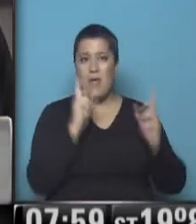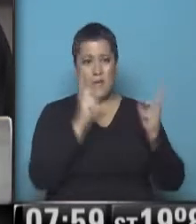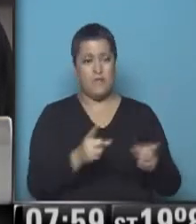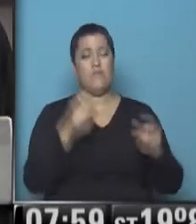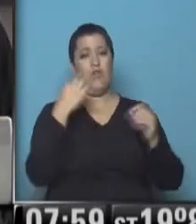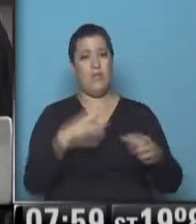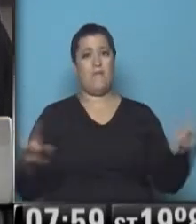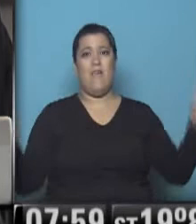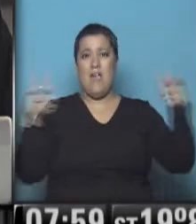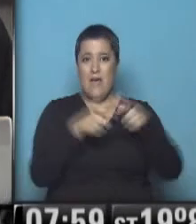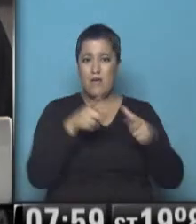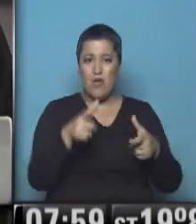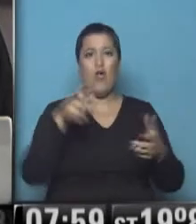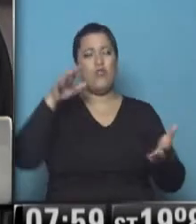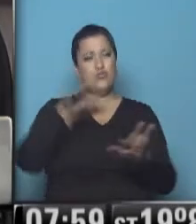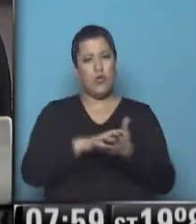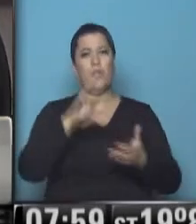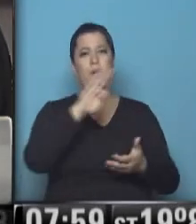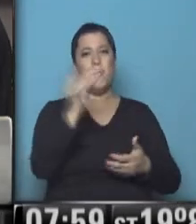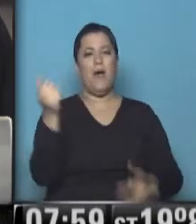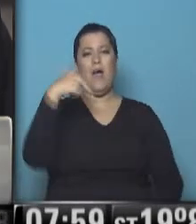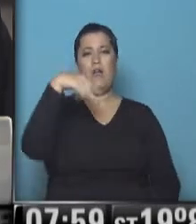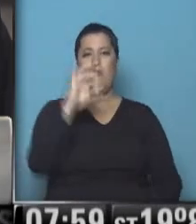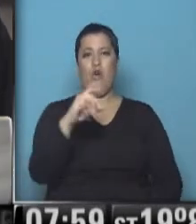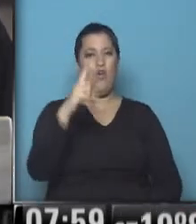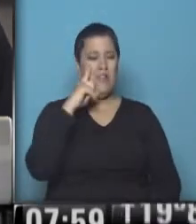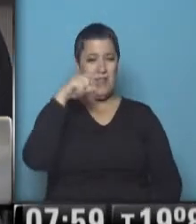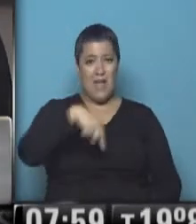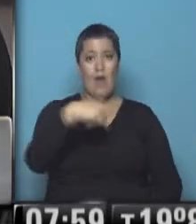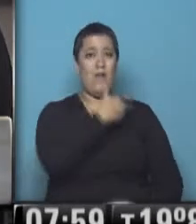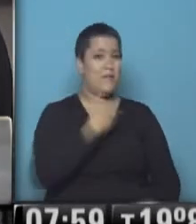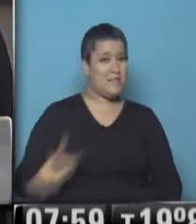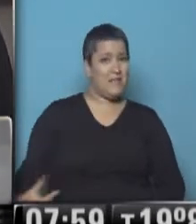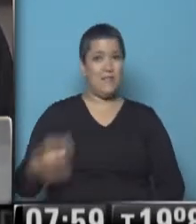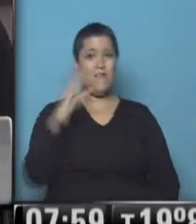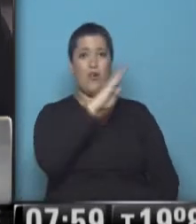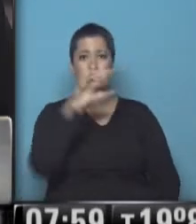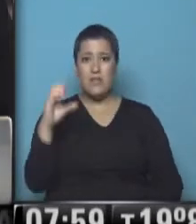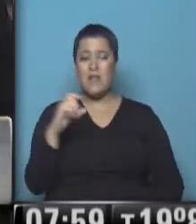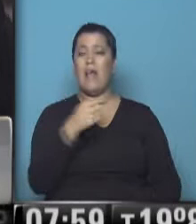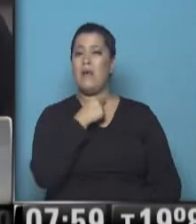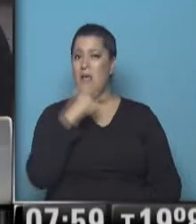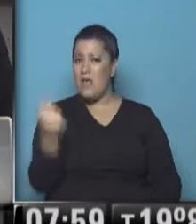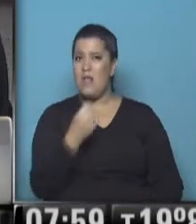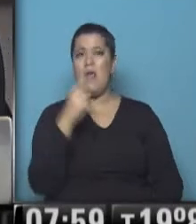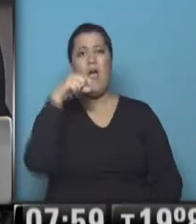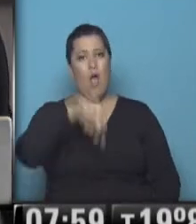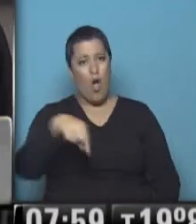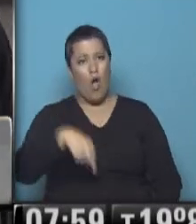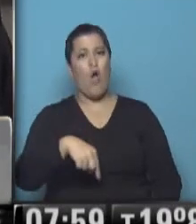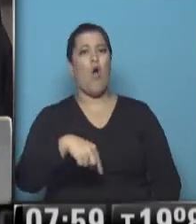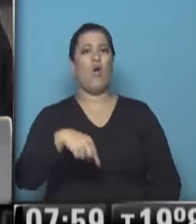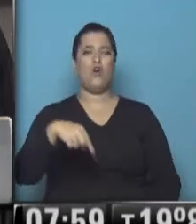comisión el pliego de alejandro vanoli el flamante presidente del banco central que hoy está designado en comisión que